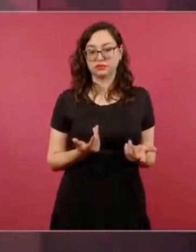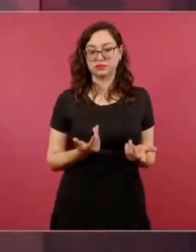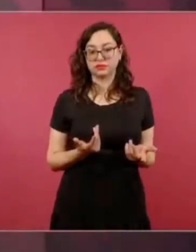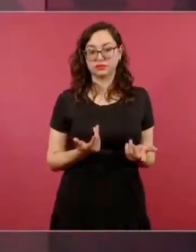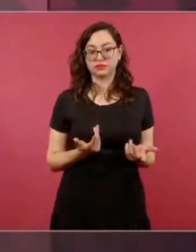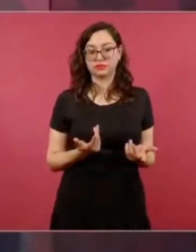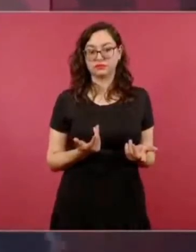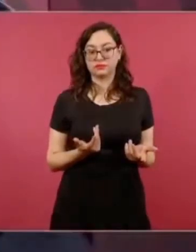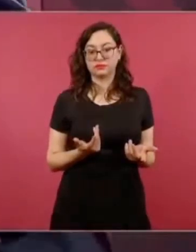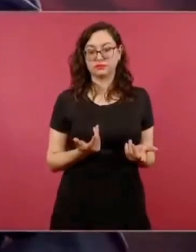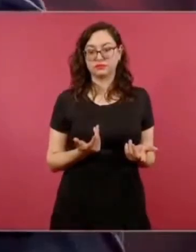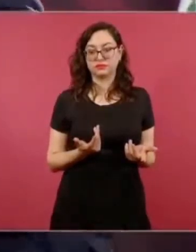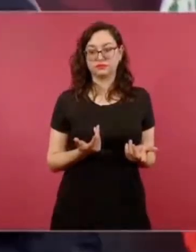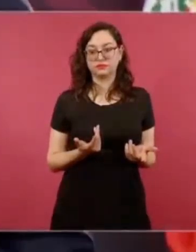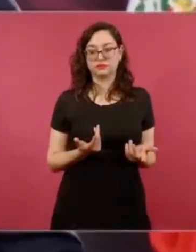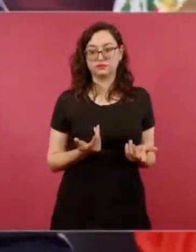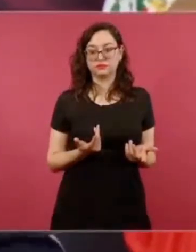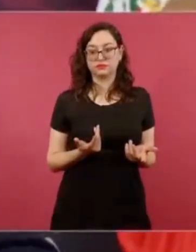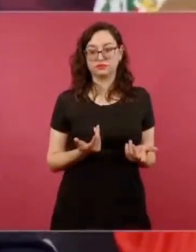el